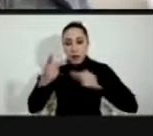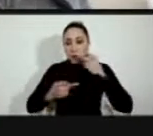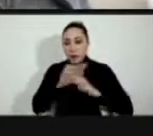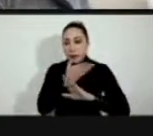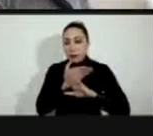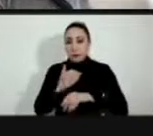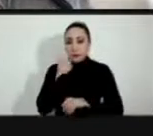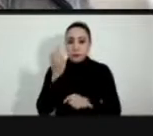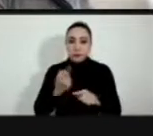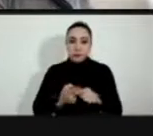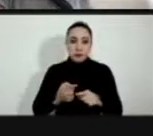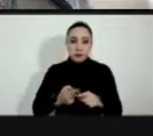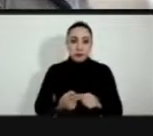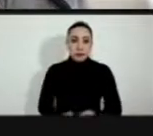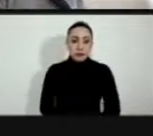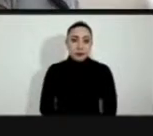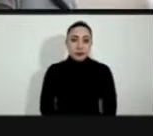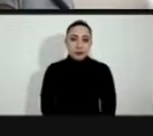contra.